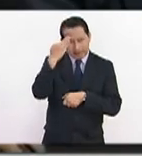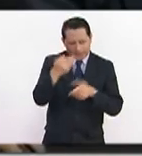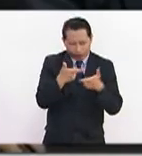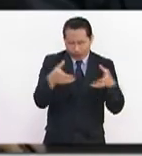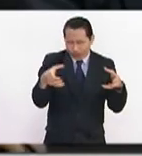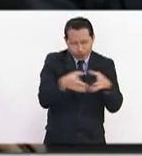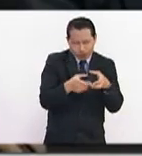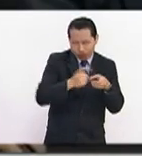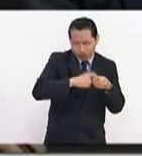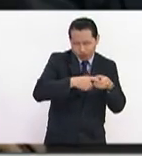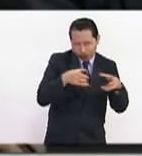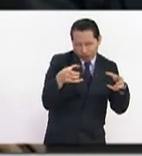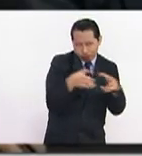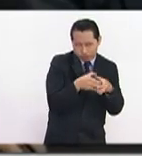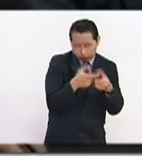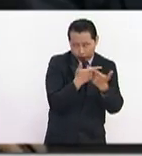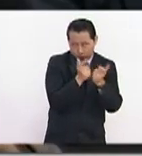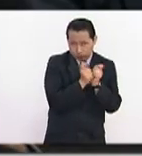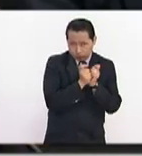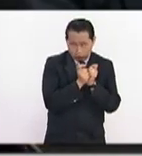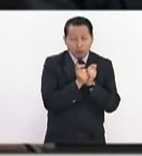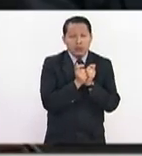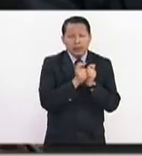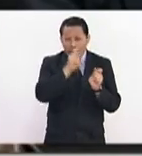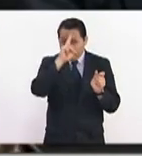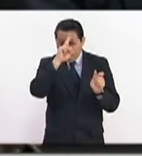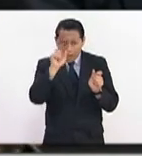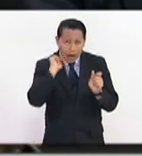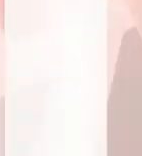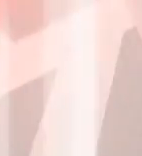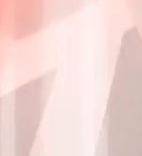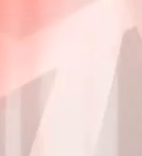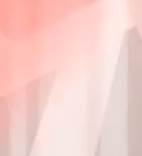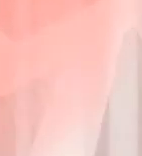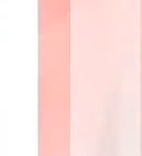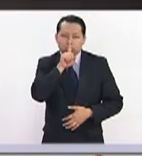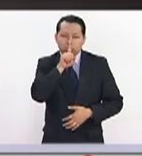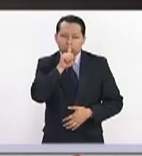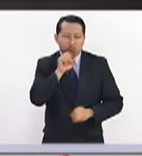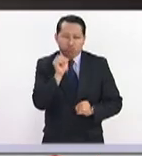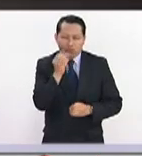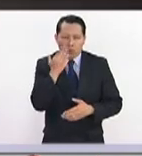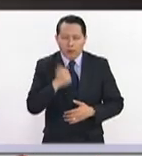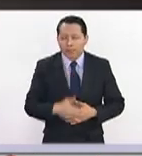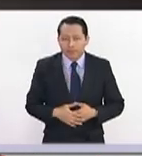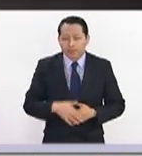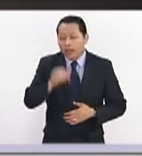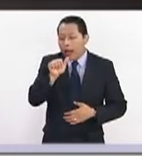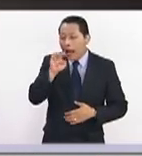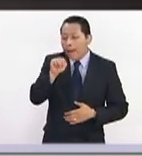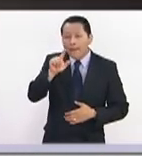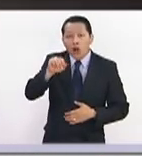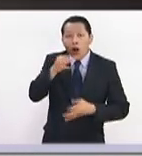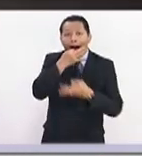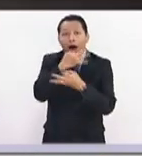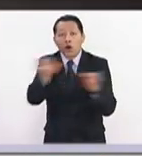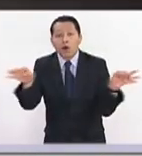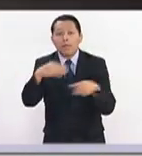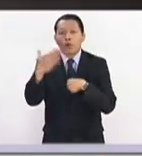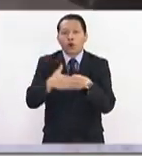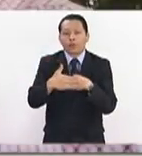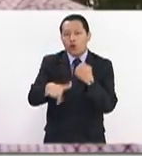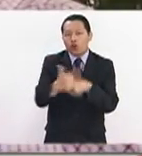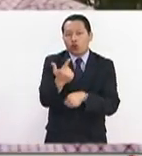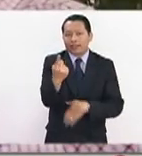conformación de este tipo de alianzas o de frentes. Andrés Manuel López Obrador anunció que el próximo 12